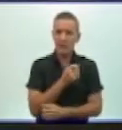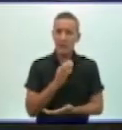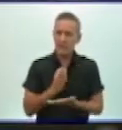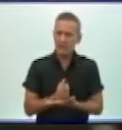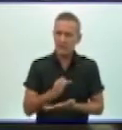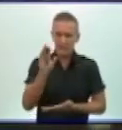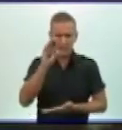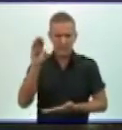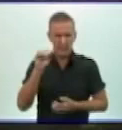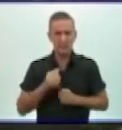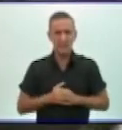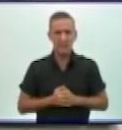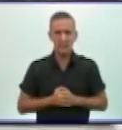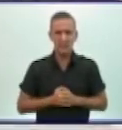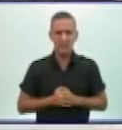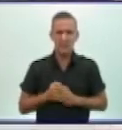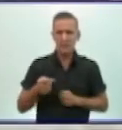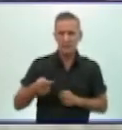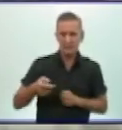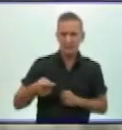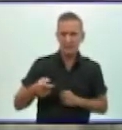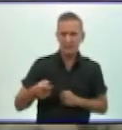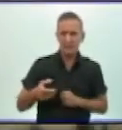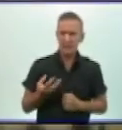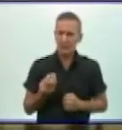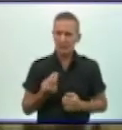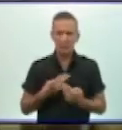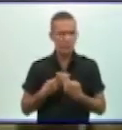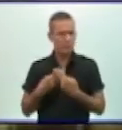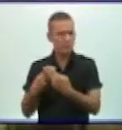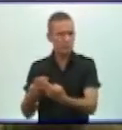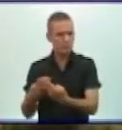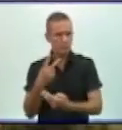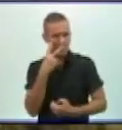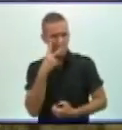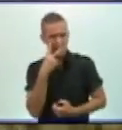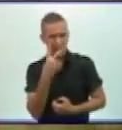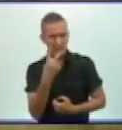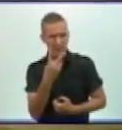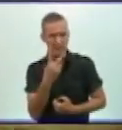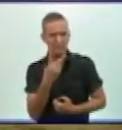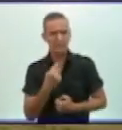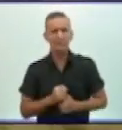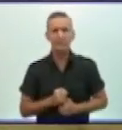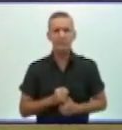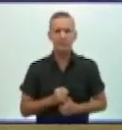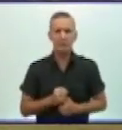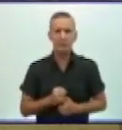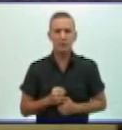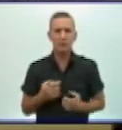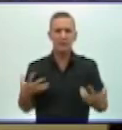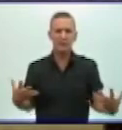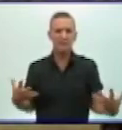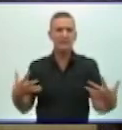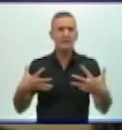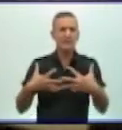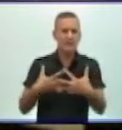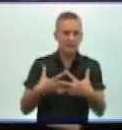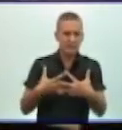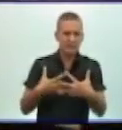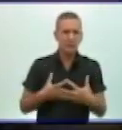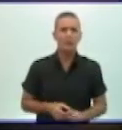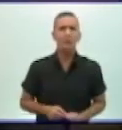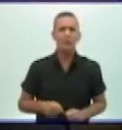visión humanizada y cercana de muchos héroes, la visión de alguien que conoció y compartió con ellos momentos trascendentes de nuestra